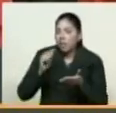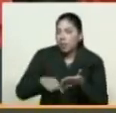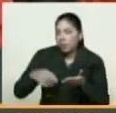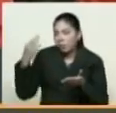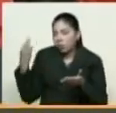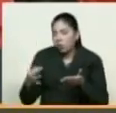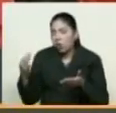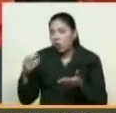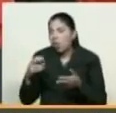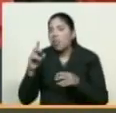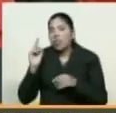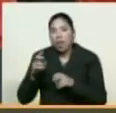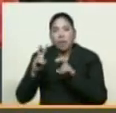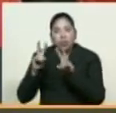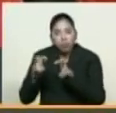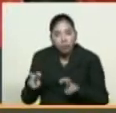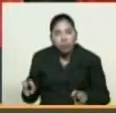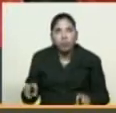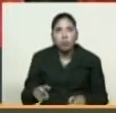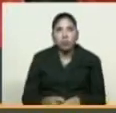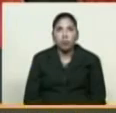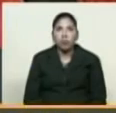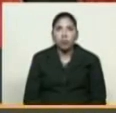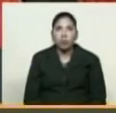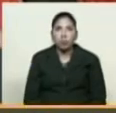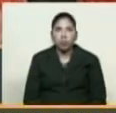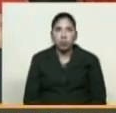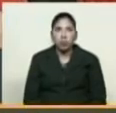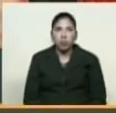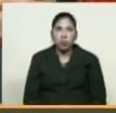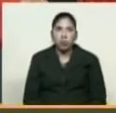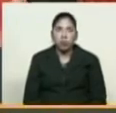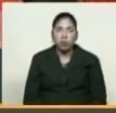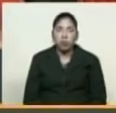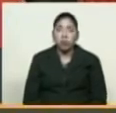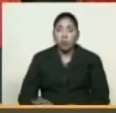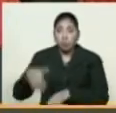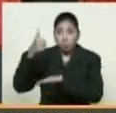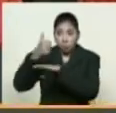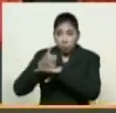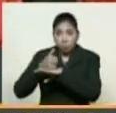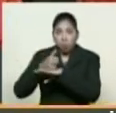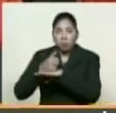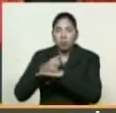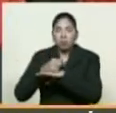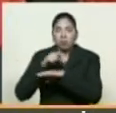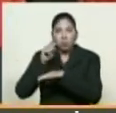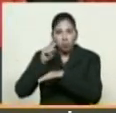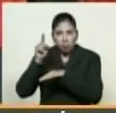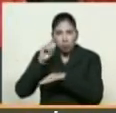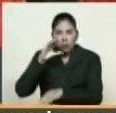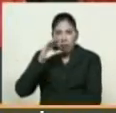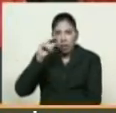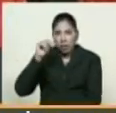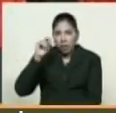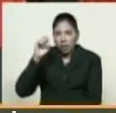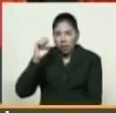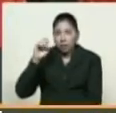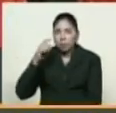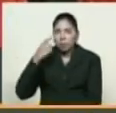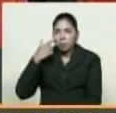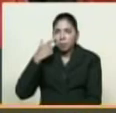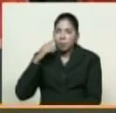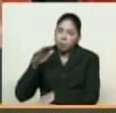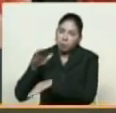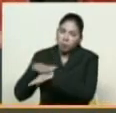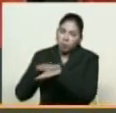tiene que revisarse, pues. Pero forma parte de esta dinámica política. El CNE llama a legitimar los partidos y los